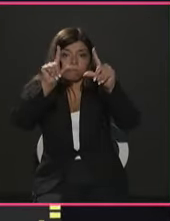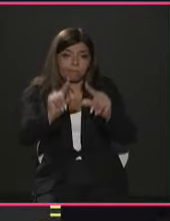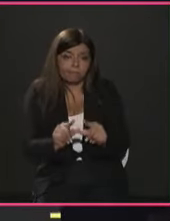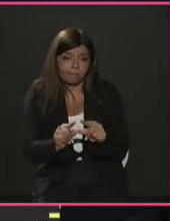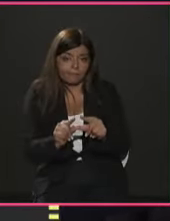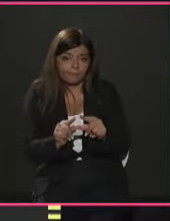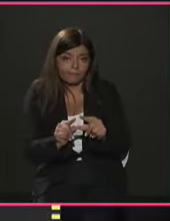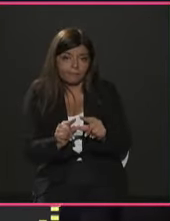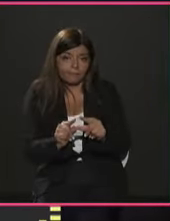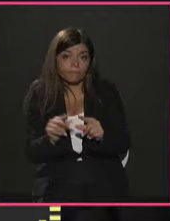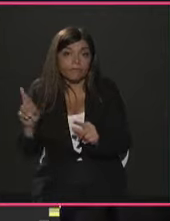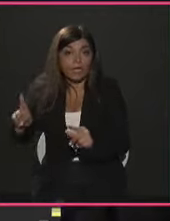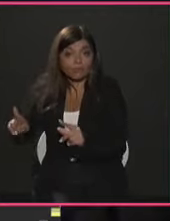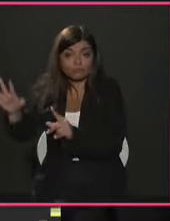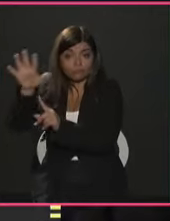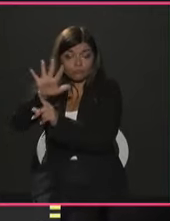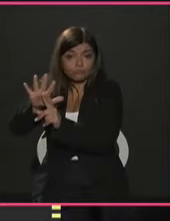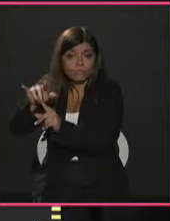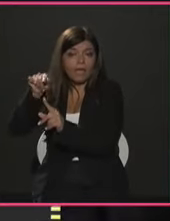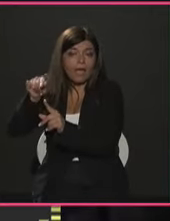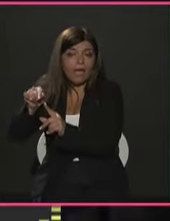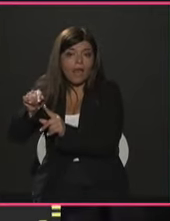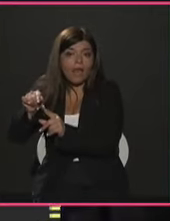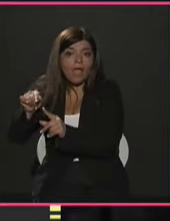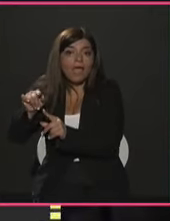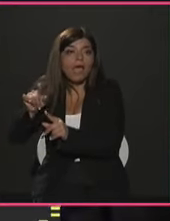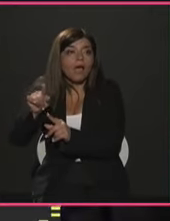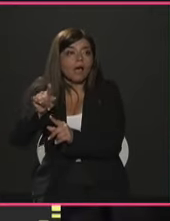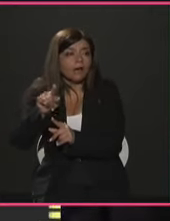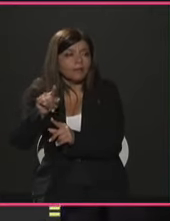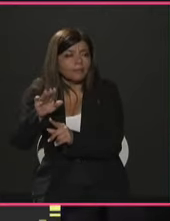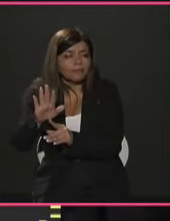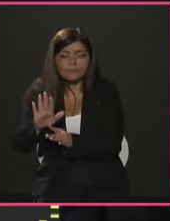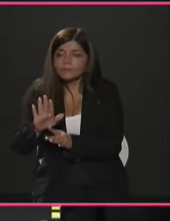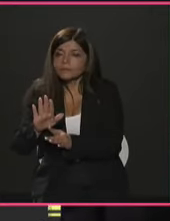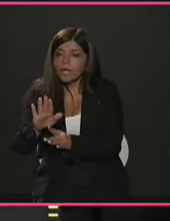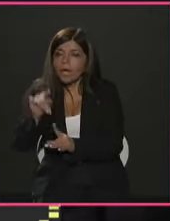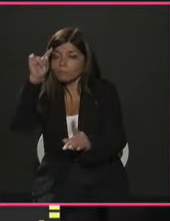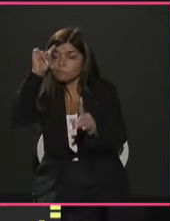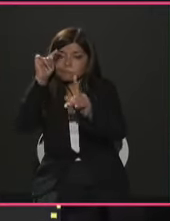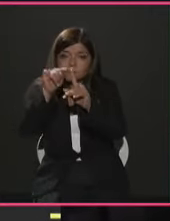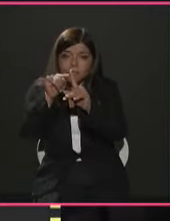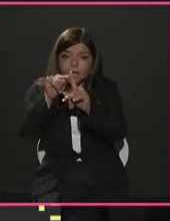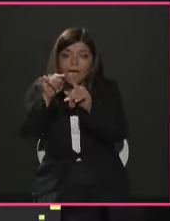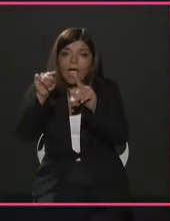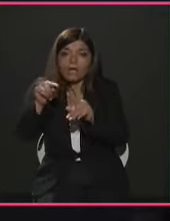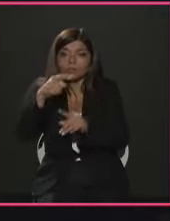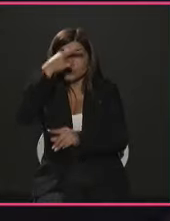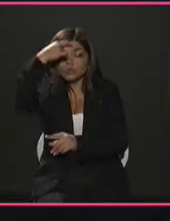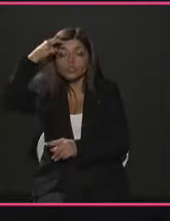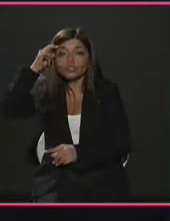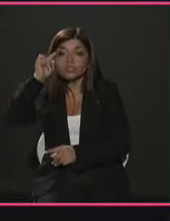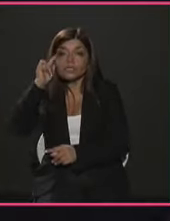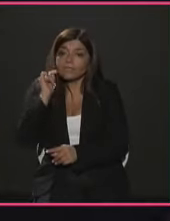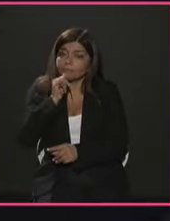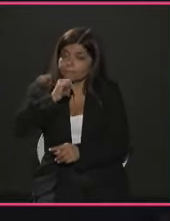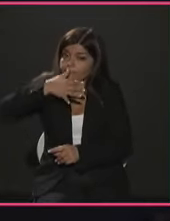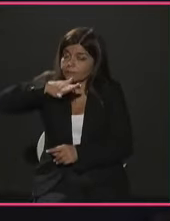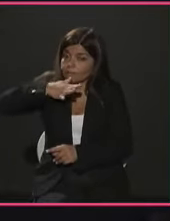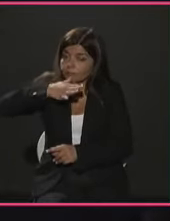lluvia al sur de mediterráneo especialmente la región del mina es el epicentro de estas crisis de escasez